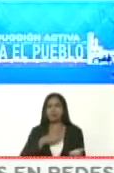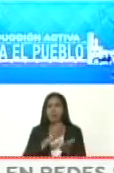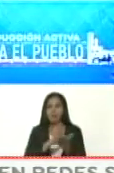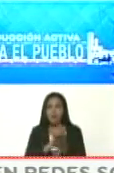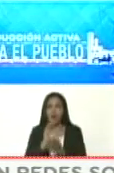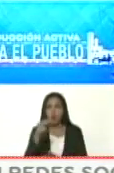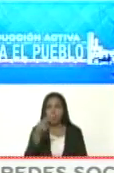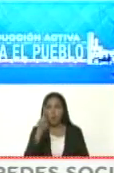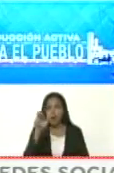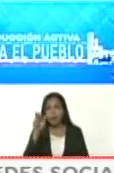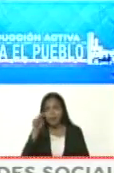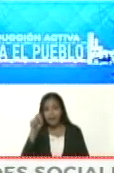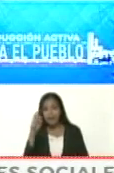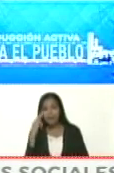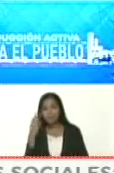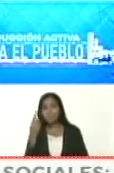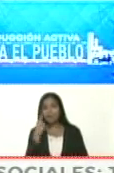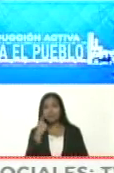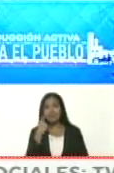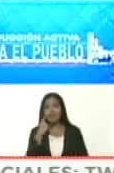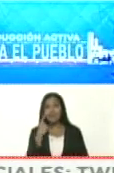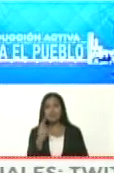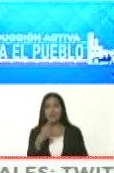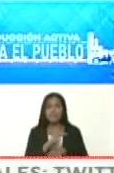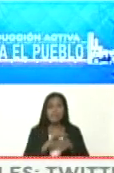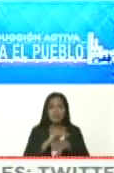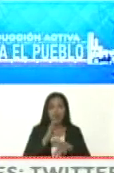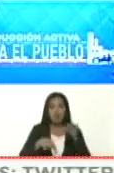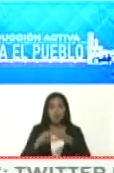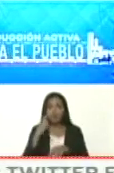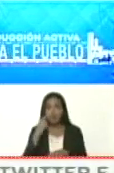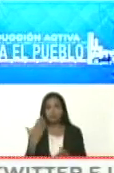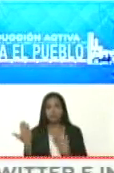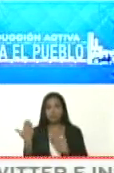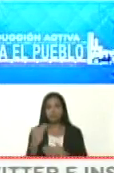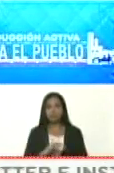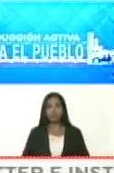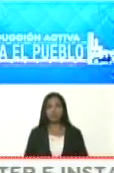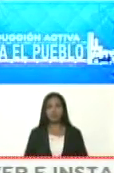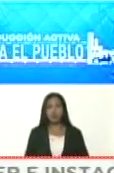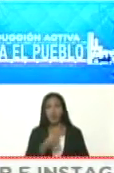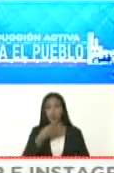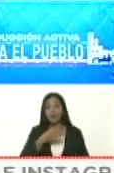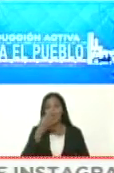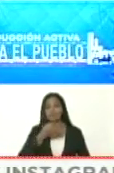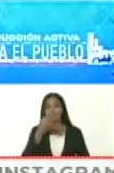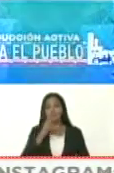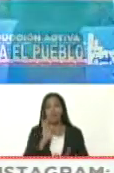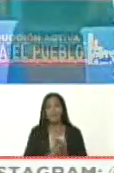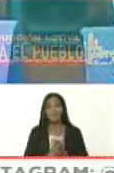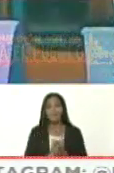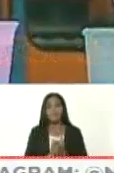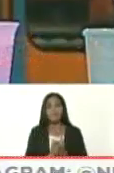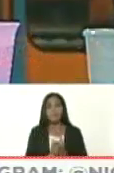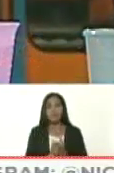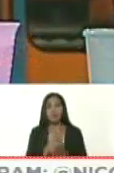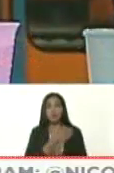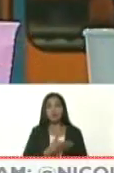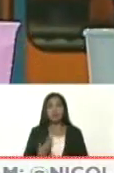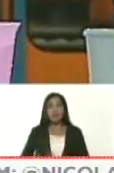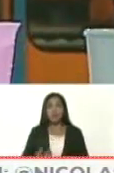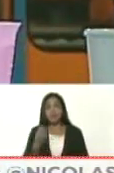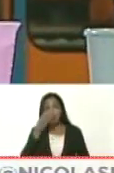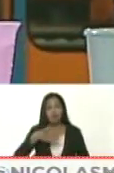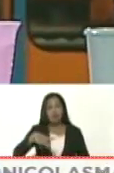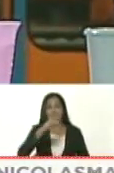Guanare, pendiente para el pase. Ministro de Agricultura, adelante. Buenas tardes, compañero presidente, buenas tardes a todo el pueblo de